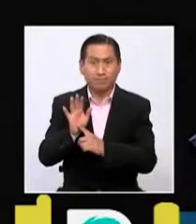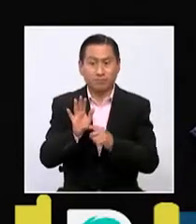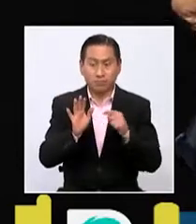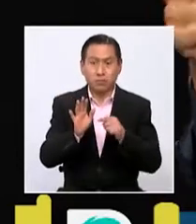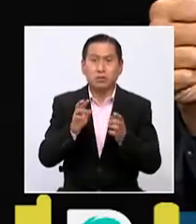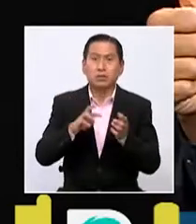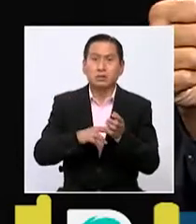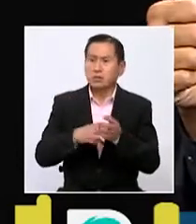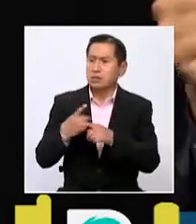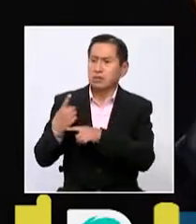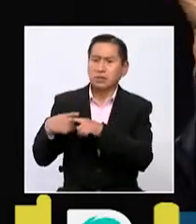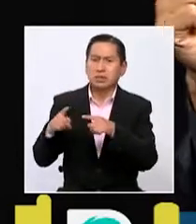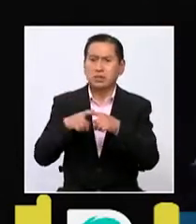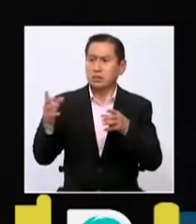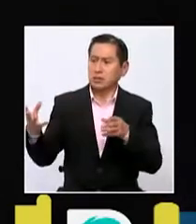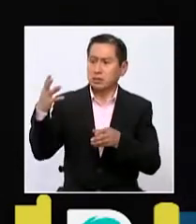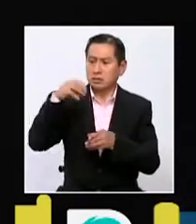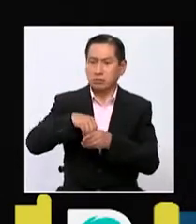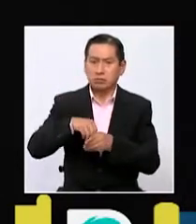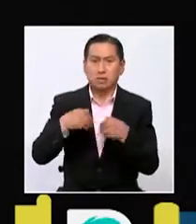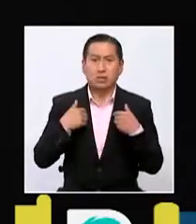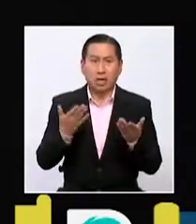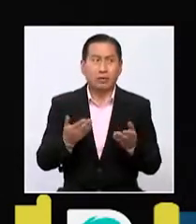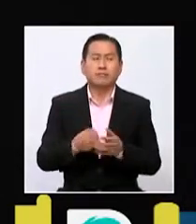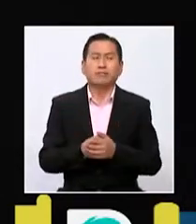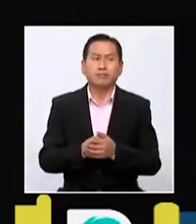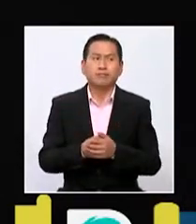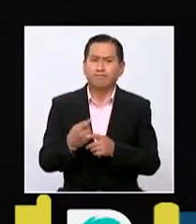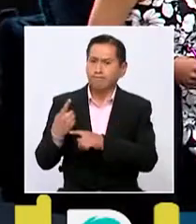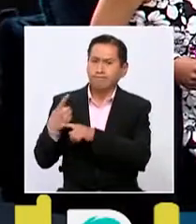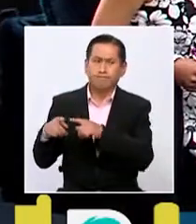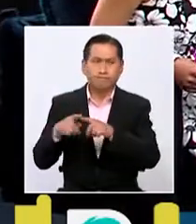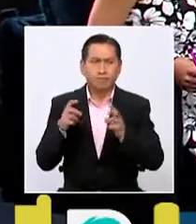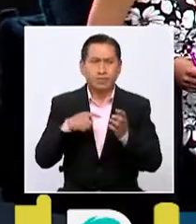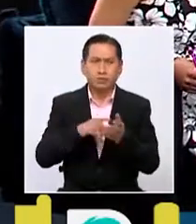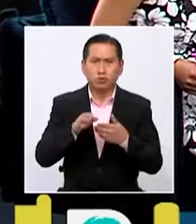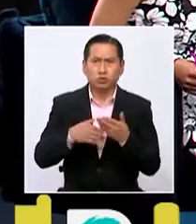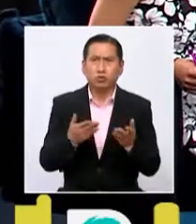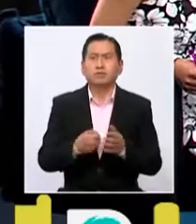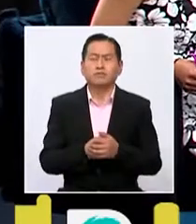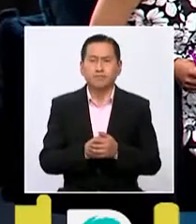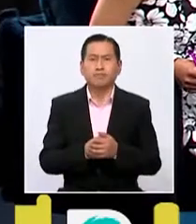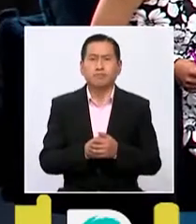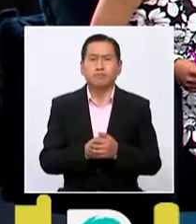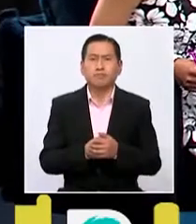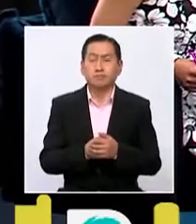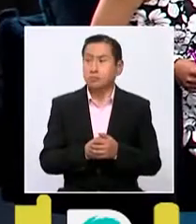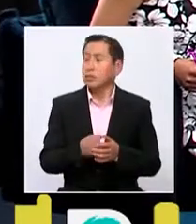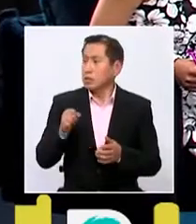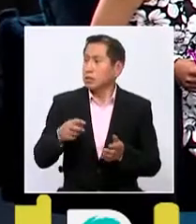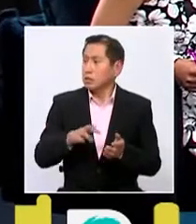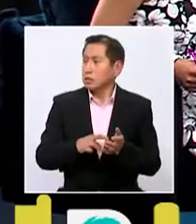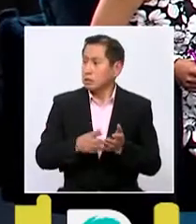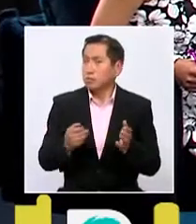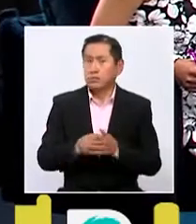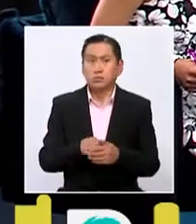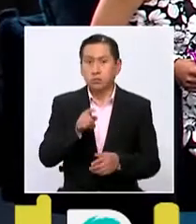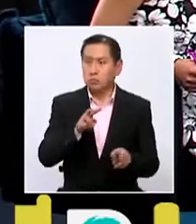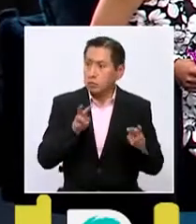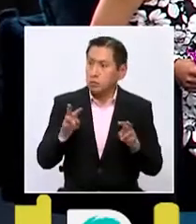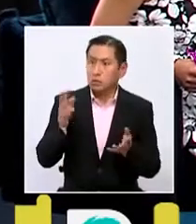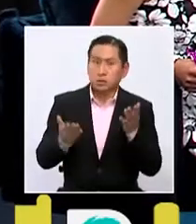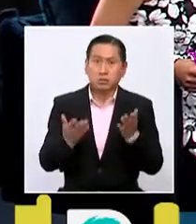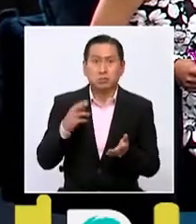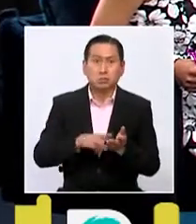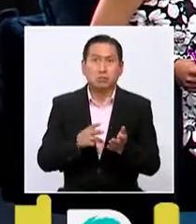la diversidad y la inclusión. Diversidad e inclusión, ok. Es decir, si tú logras ver